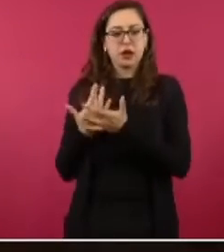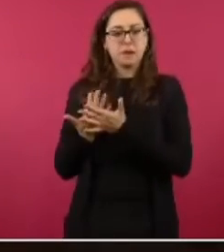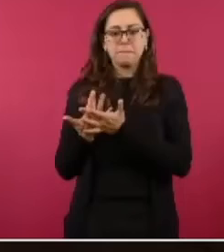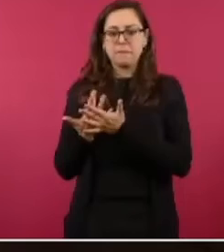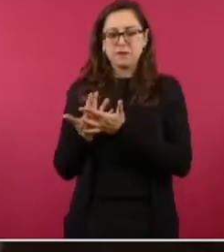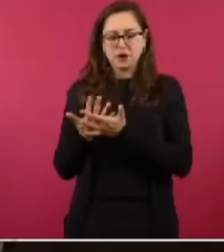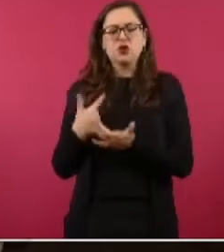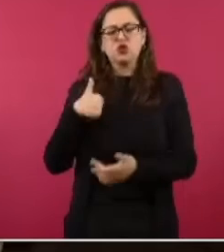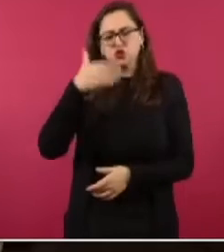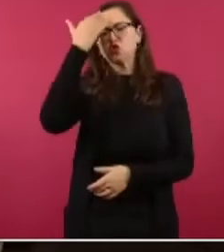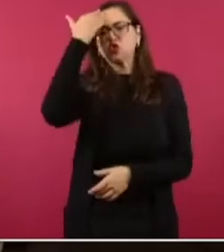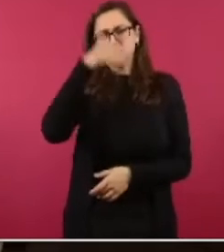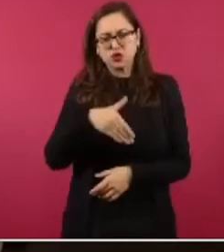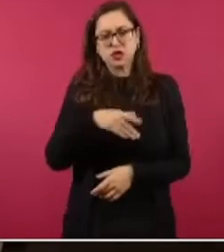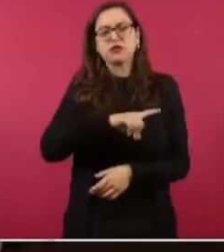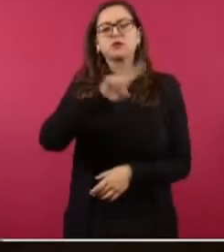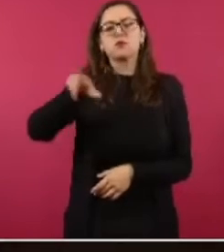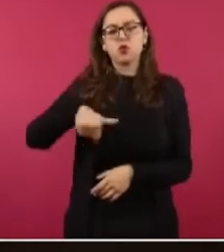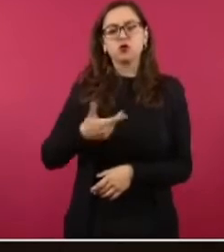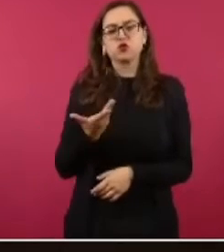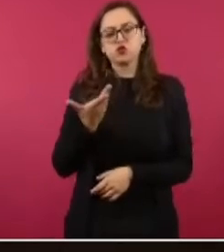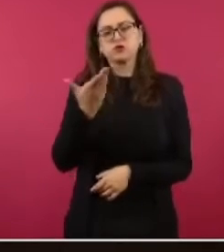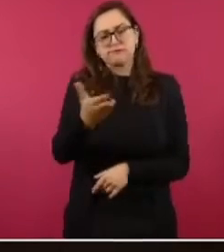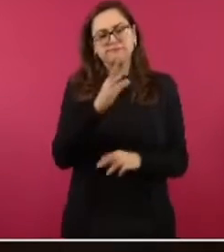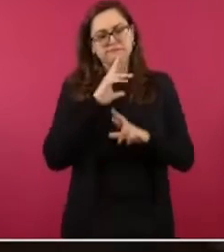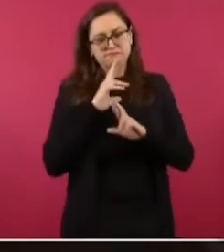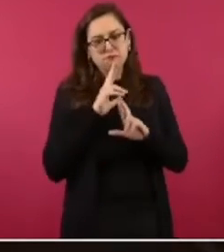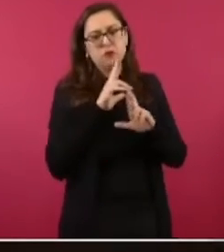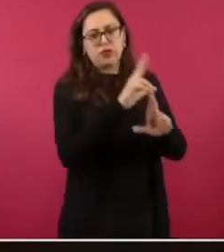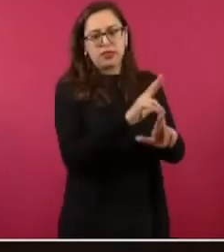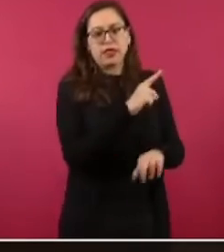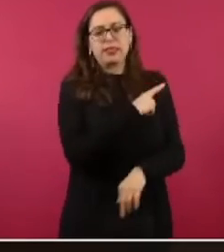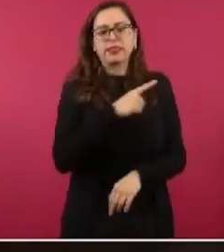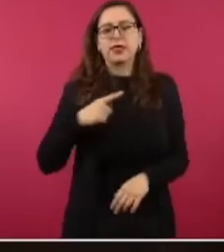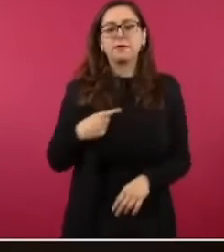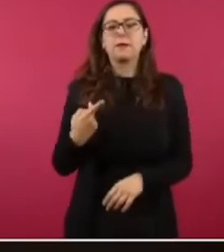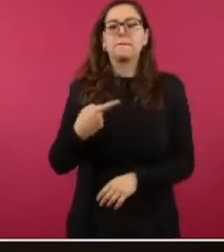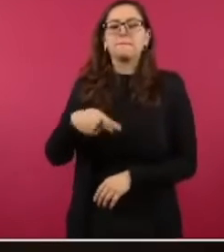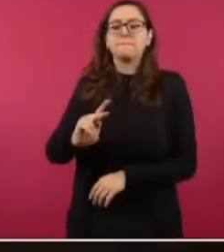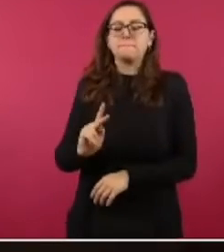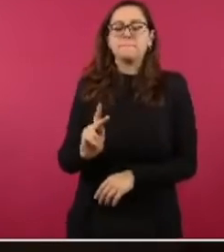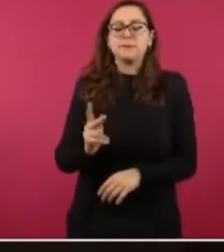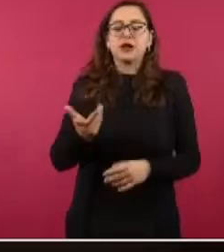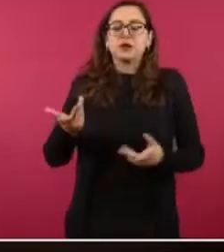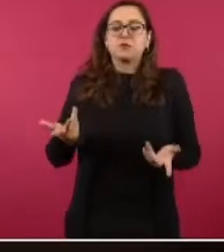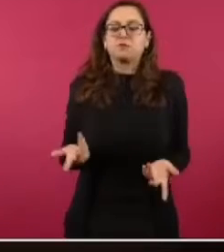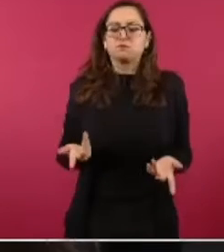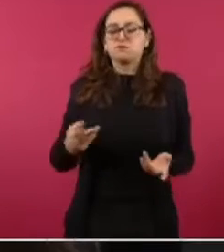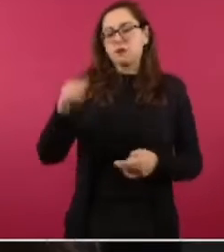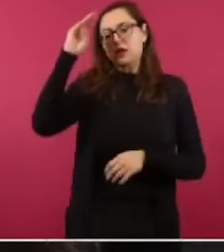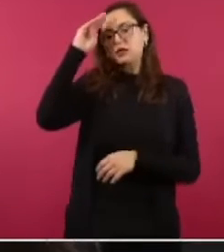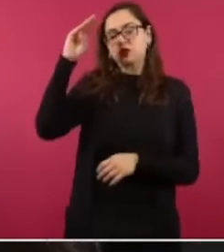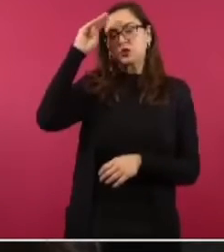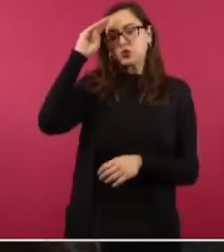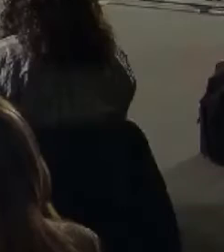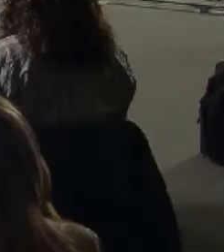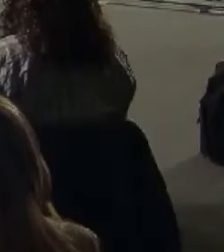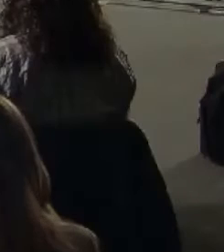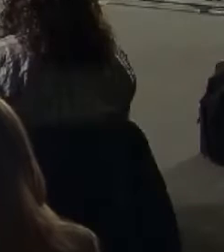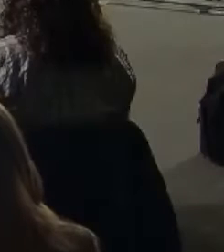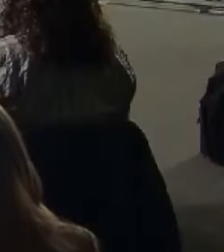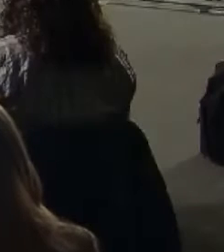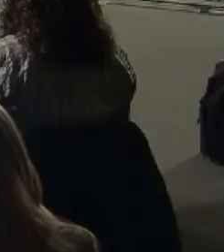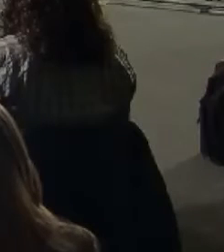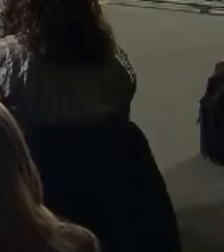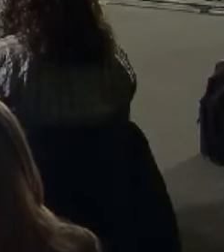van a contestar legalmente o ya lo hicieron, pero preguntarle qué es lo que qué afecta, ya que ya